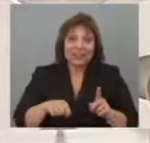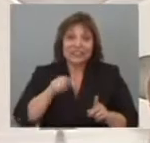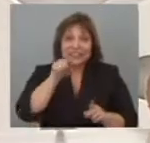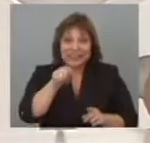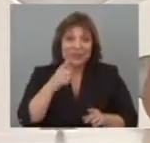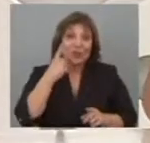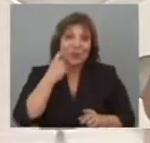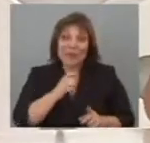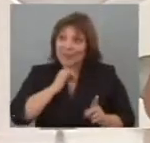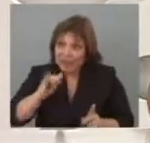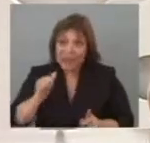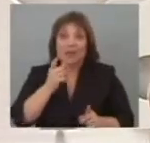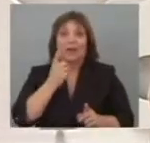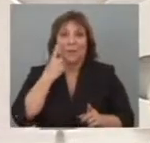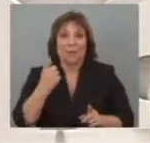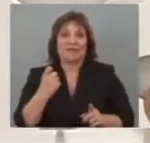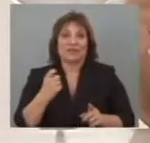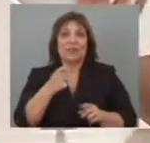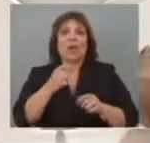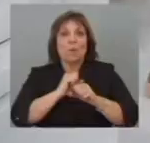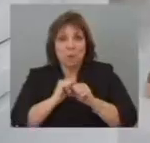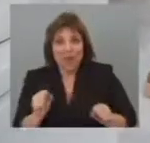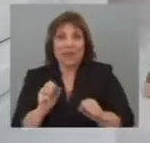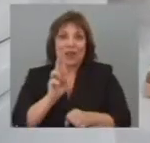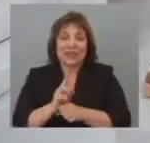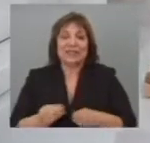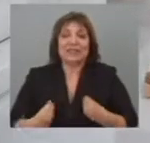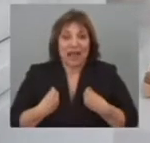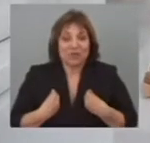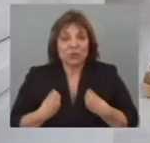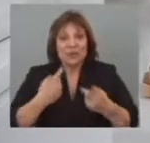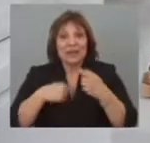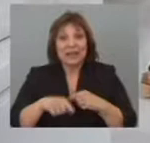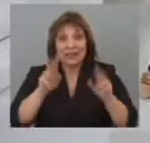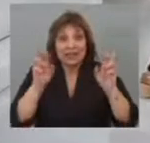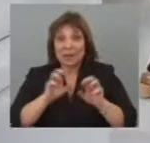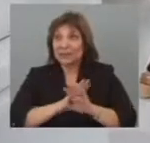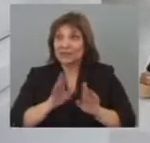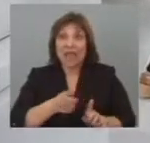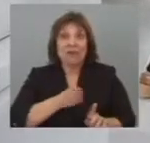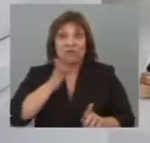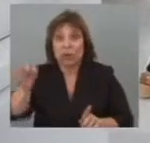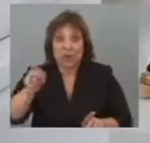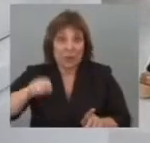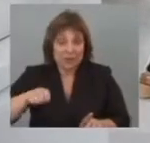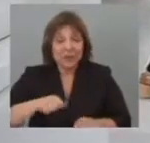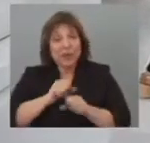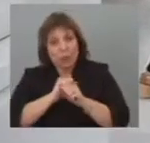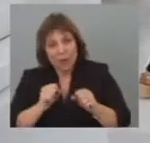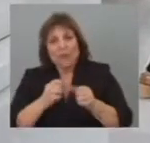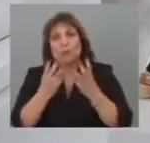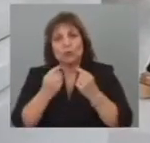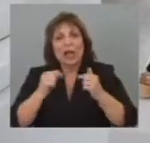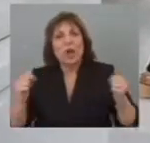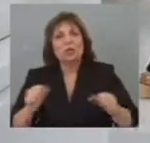la prevención, significa poder tomar algún tipo de medidas. Esta de las tobilleras es cuando ya el tema llegó a nivel judicial, pero sí se pueden hacer muchas